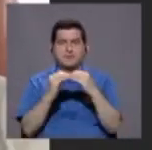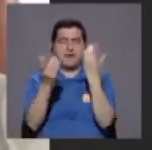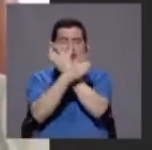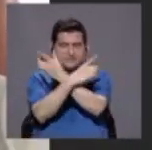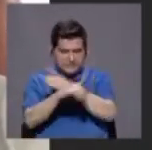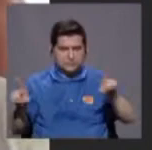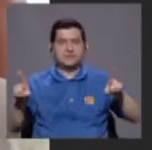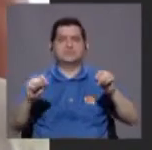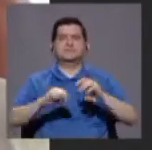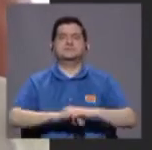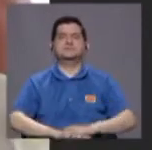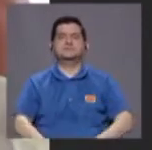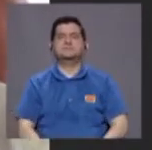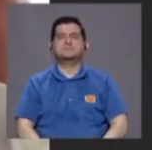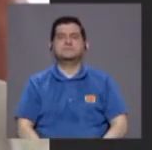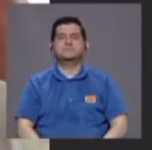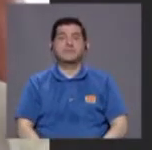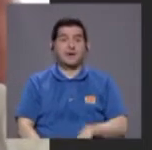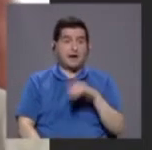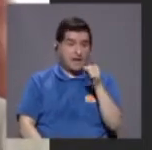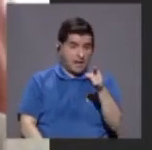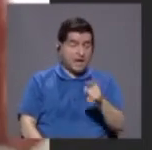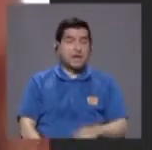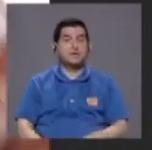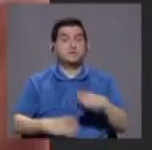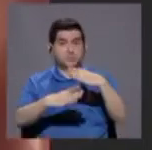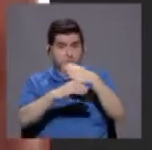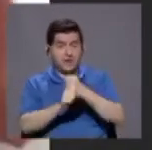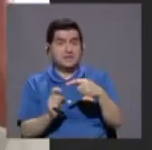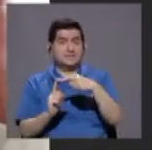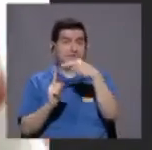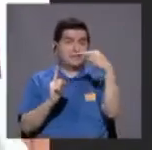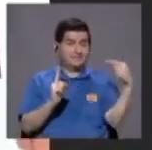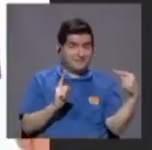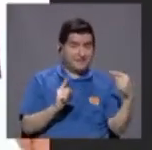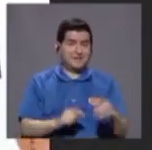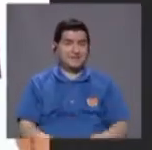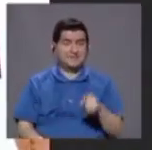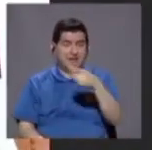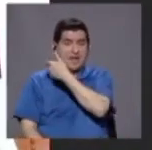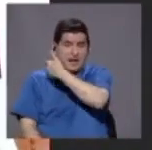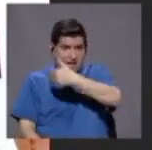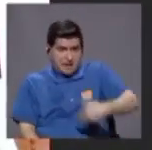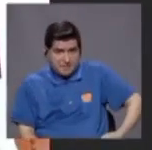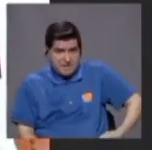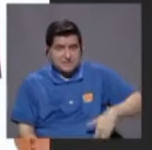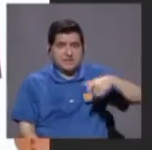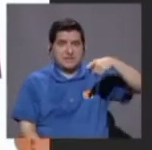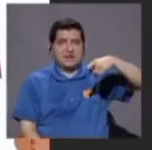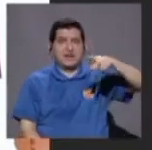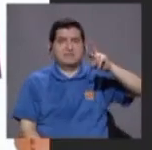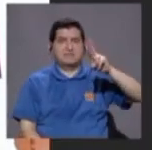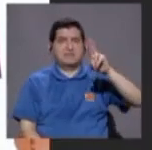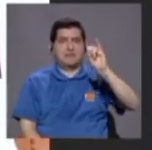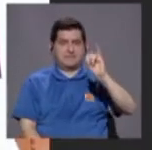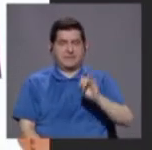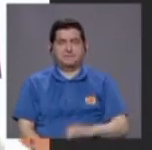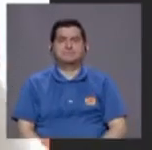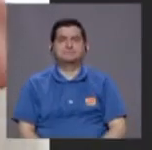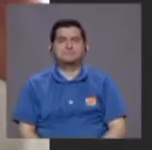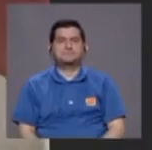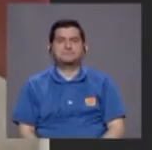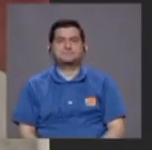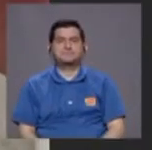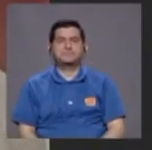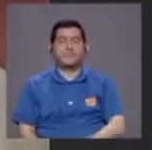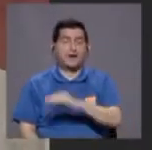democracia. Y eso lo vino haciendo desde que fue presidente del PRI, como mencionó Luis Raúl, y